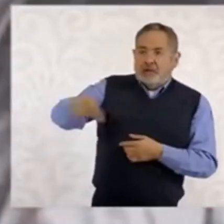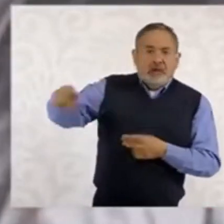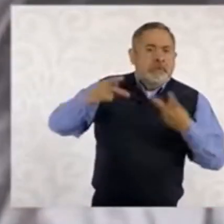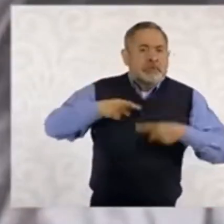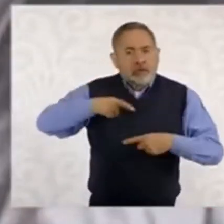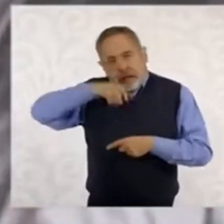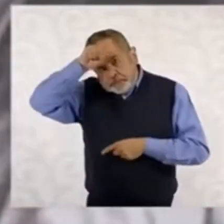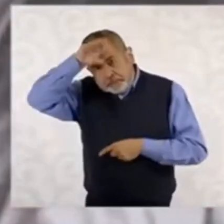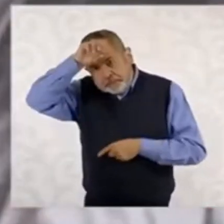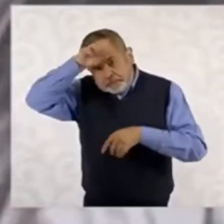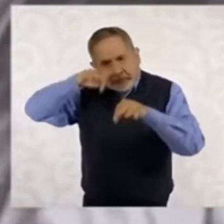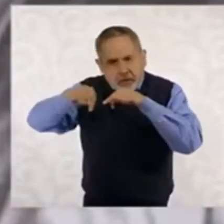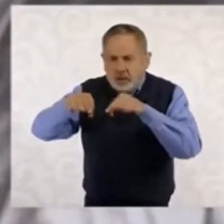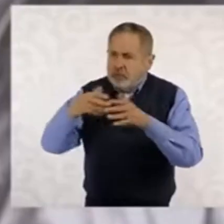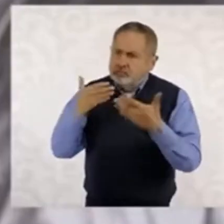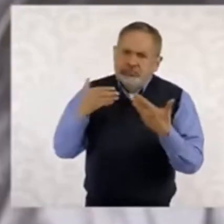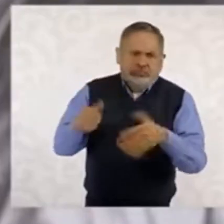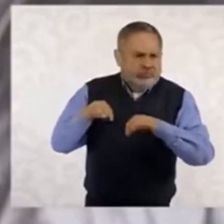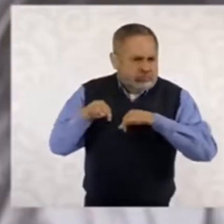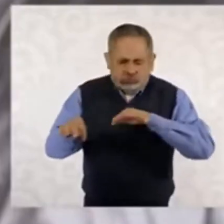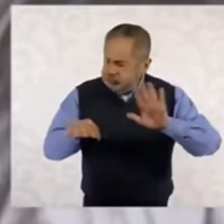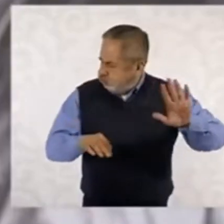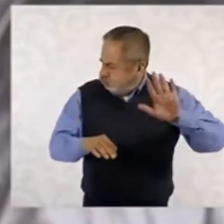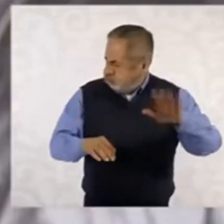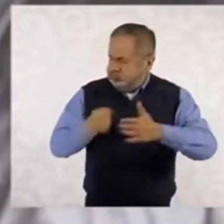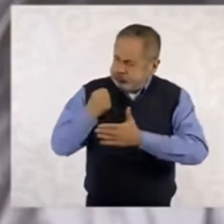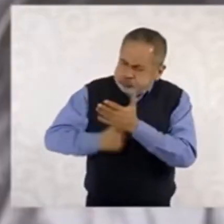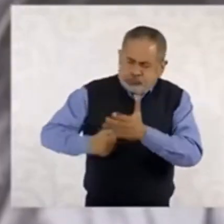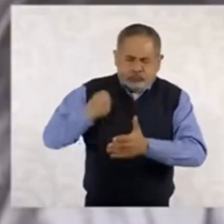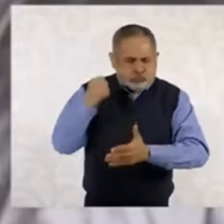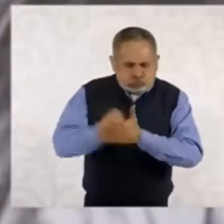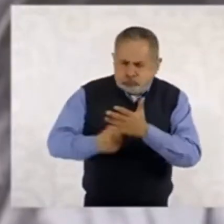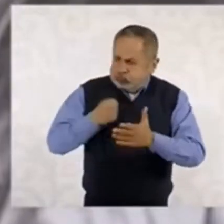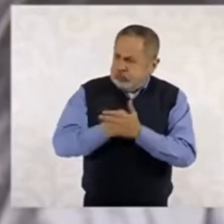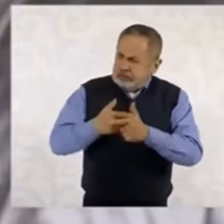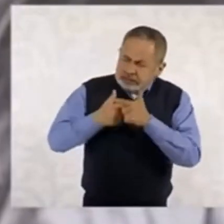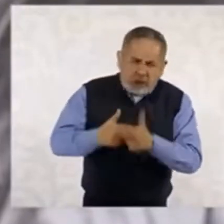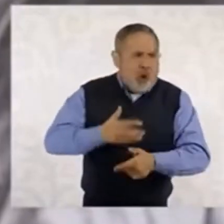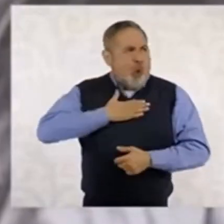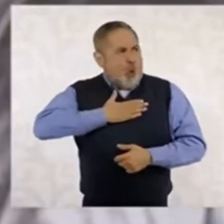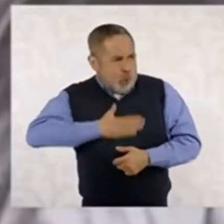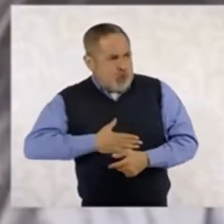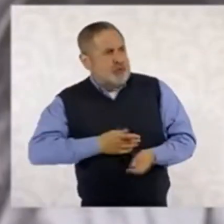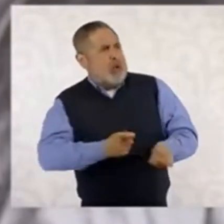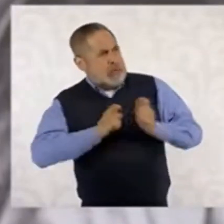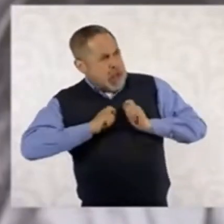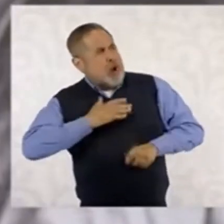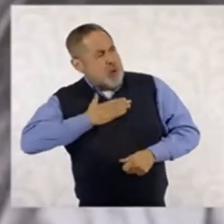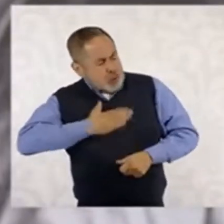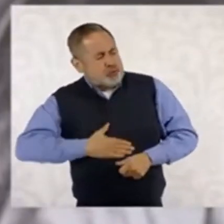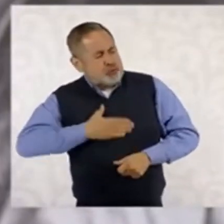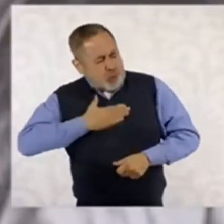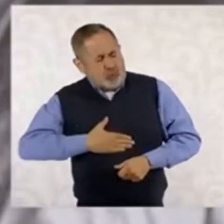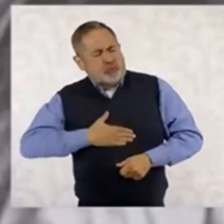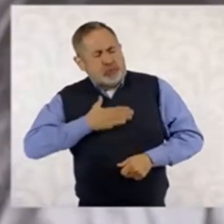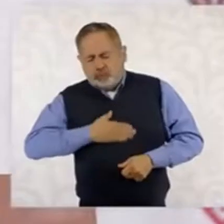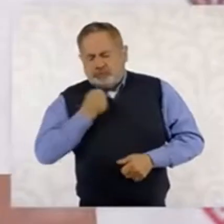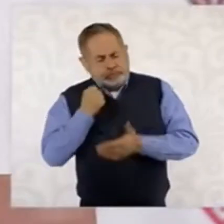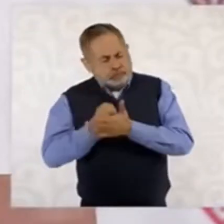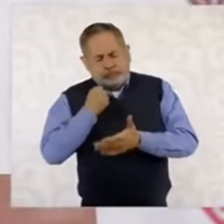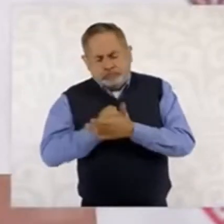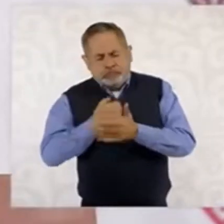mineros. Su organización y su empeño por mantener viva la llama de la justicia evitaron que este capítulo concluyera en el